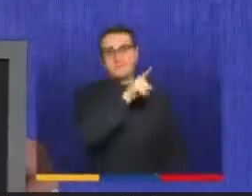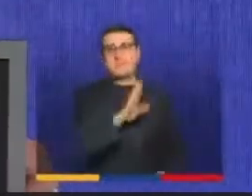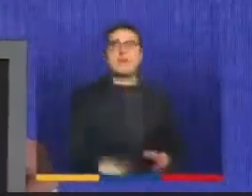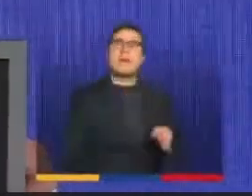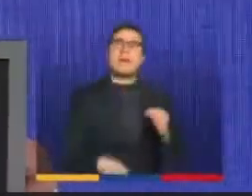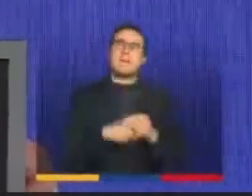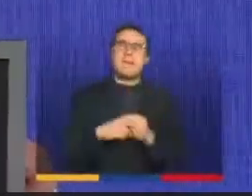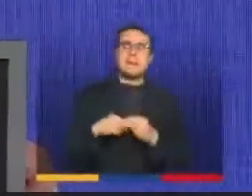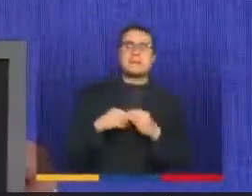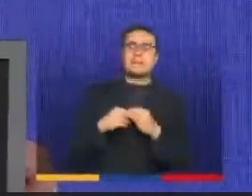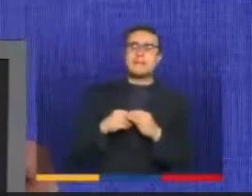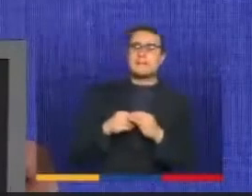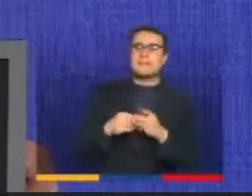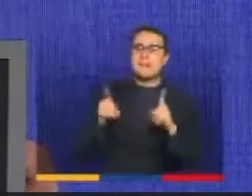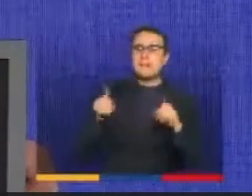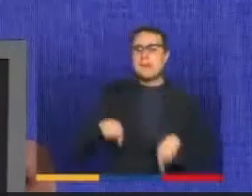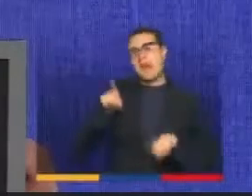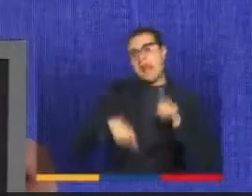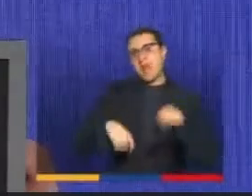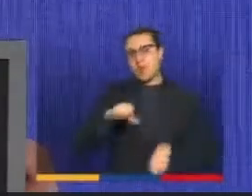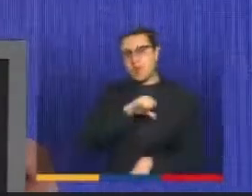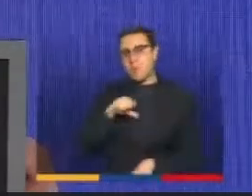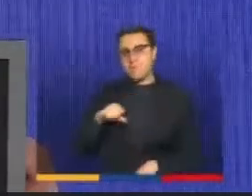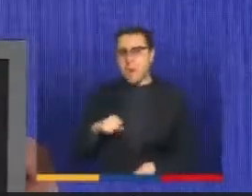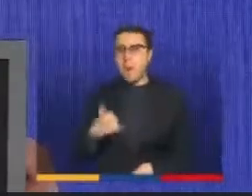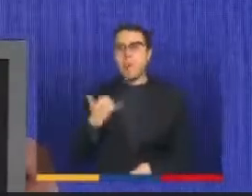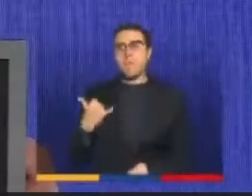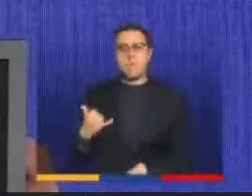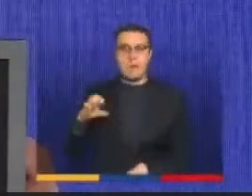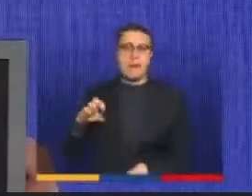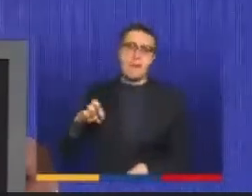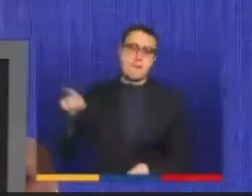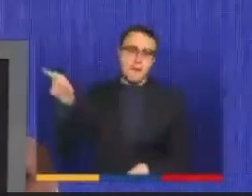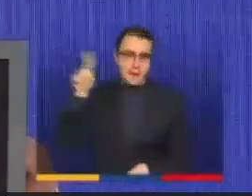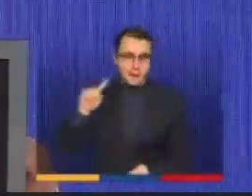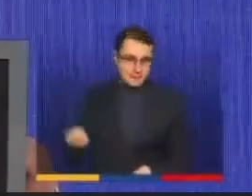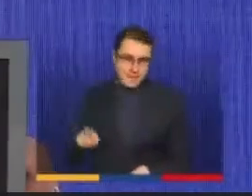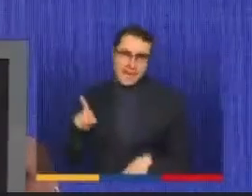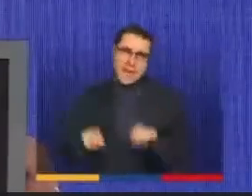atención primaria serán privados de las actuales EPS,